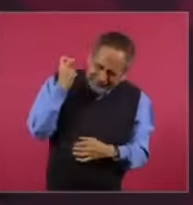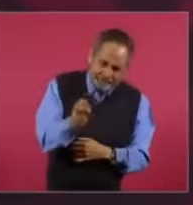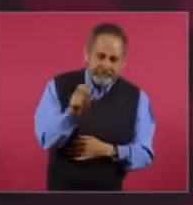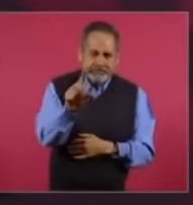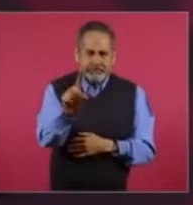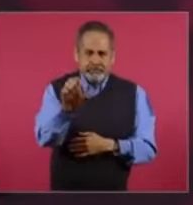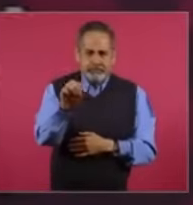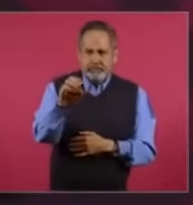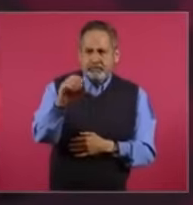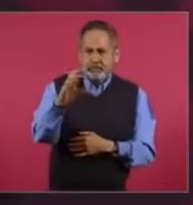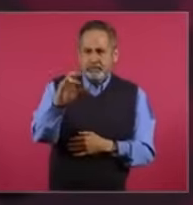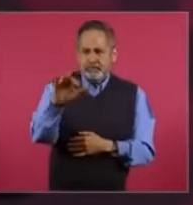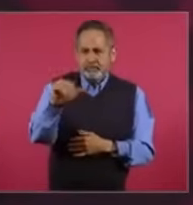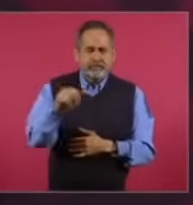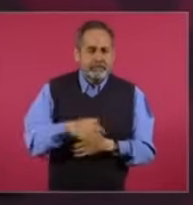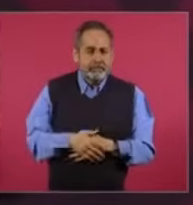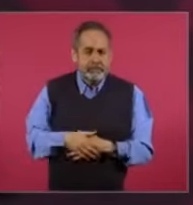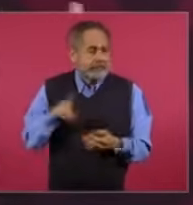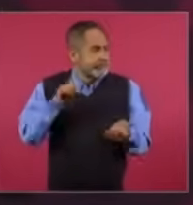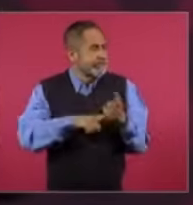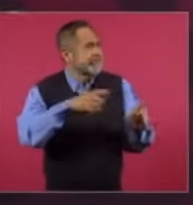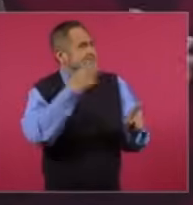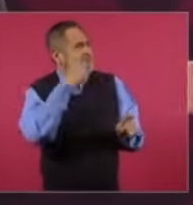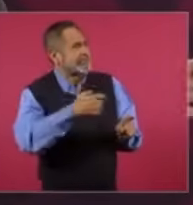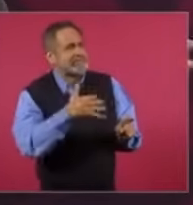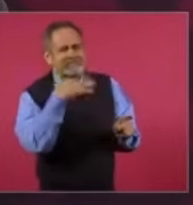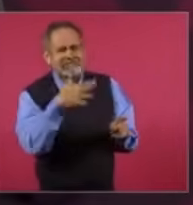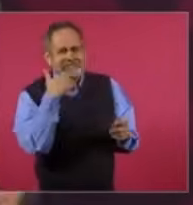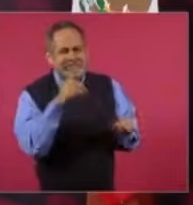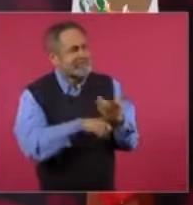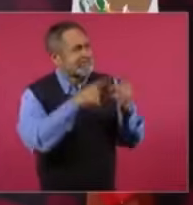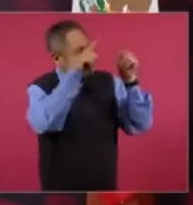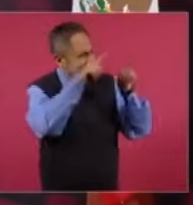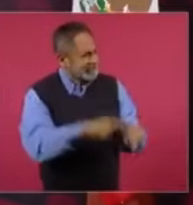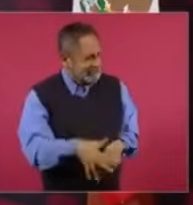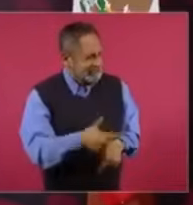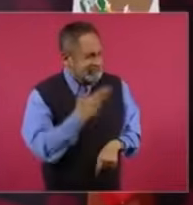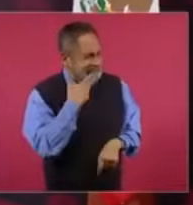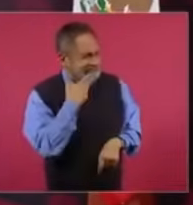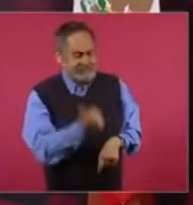Si algo está podrido, si algo está decadente,